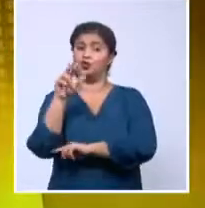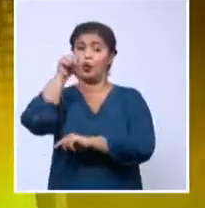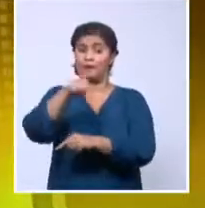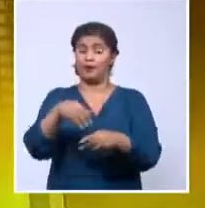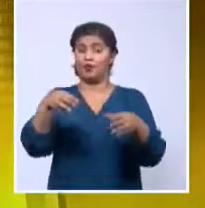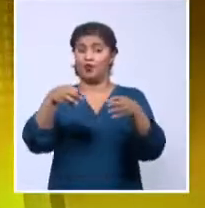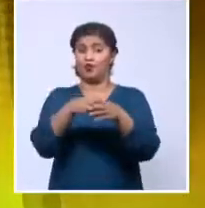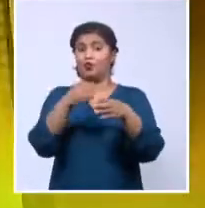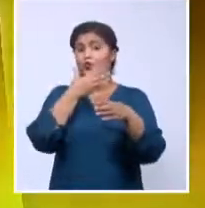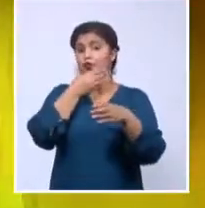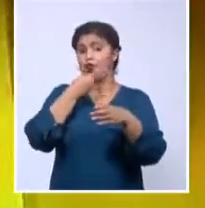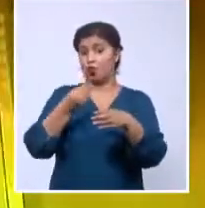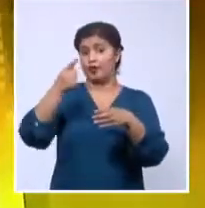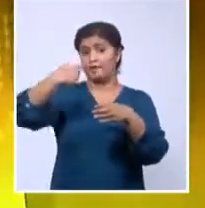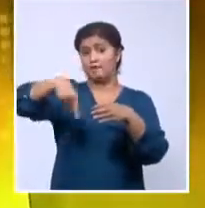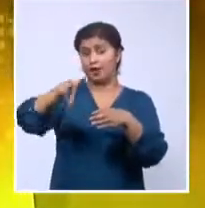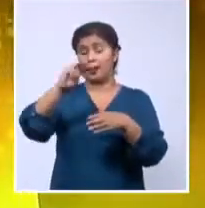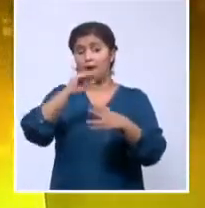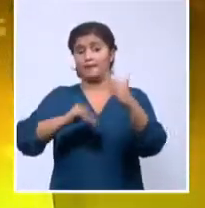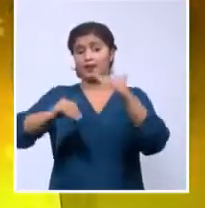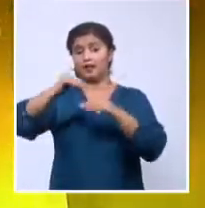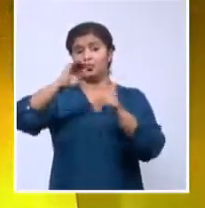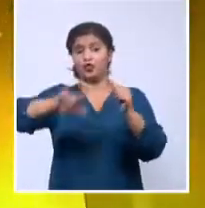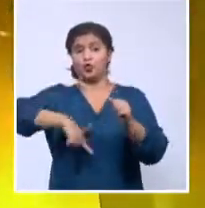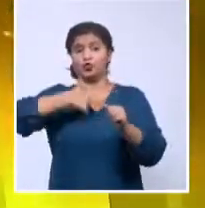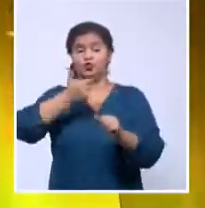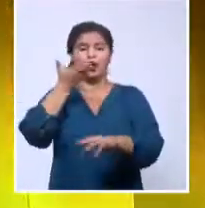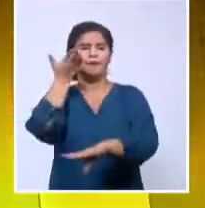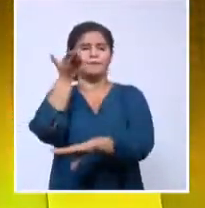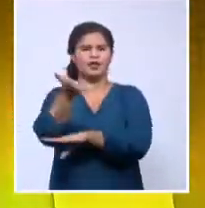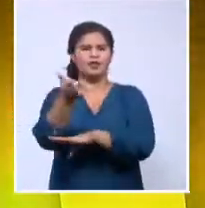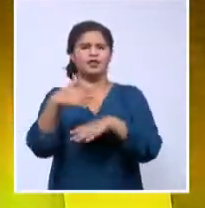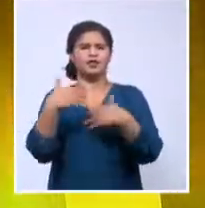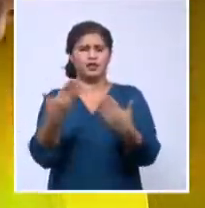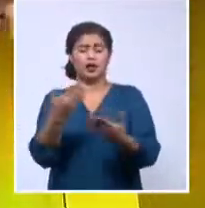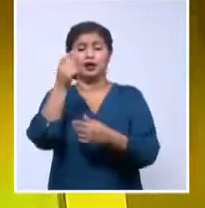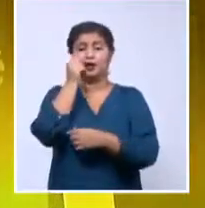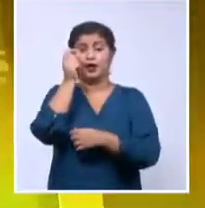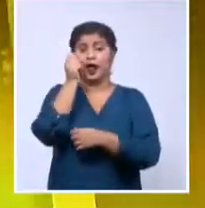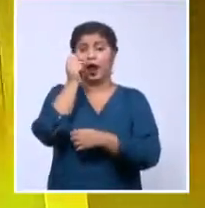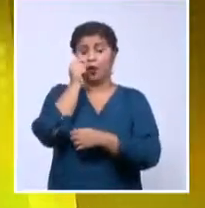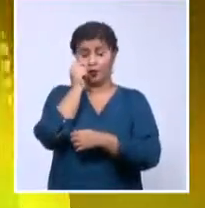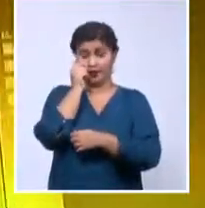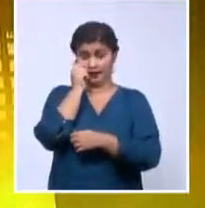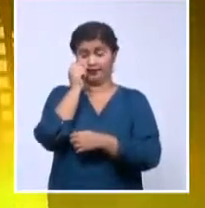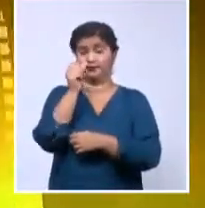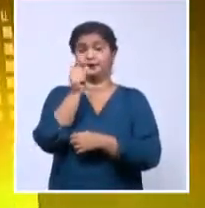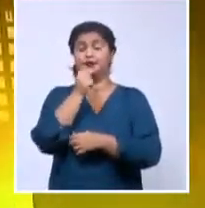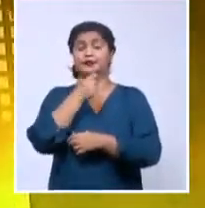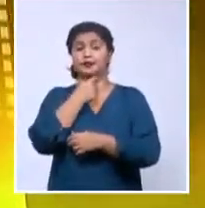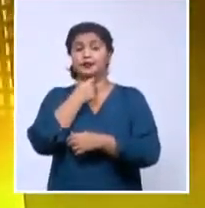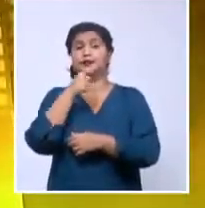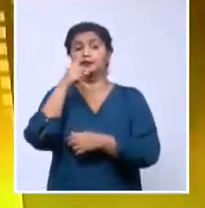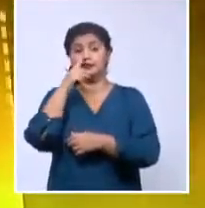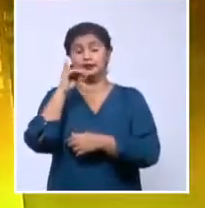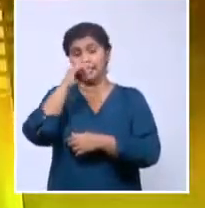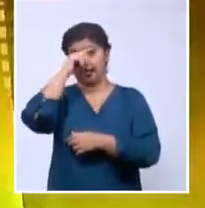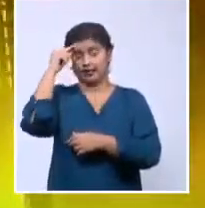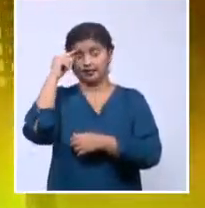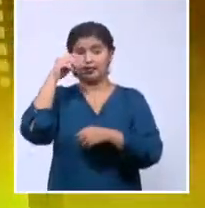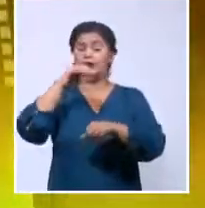acerca al Ministerio de Cultura y pide ser atendido para reclamar por esa supuesta injusticia de la que tanto se habló y se habló, recuerden,